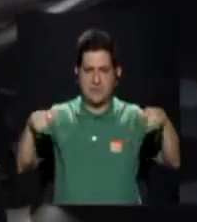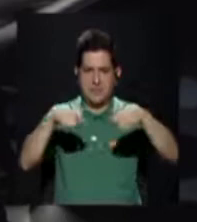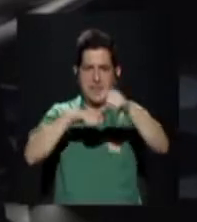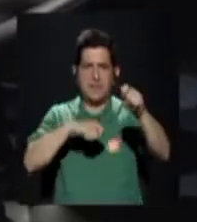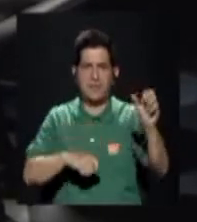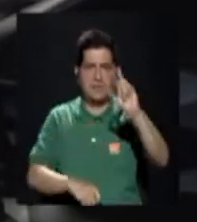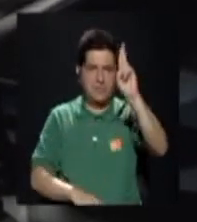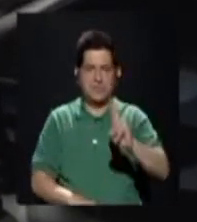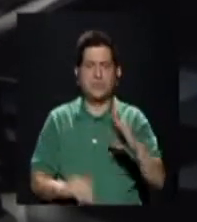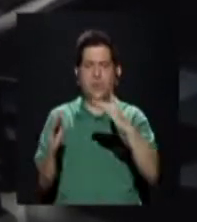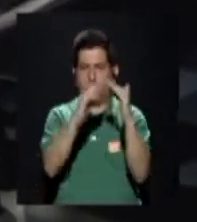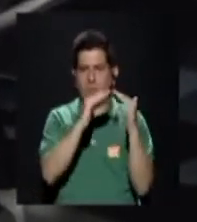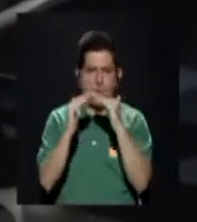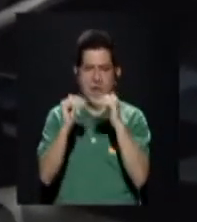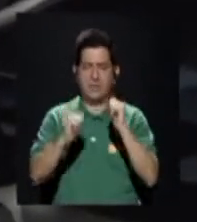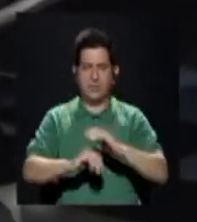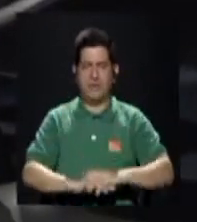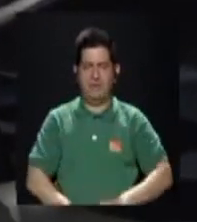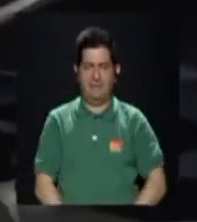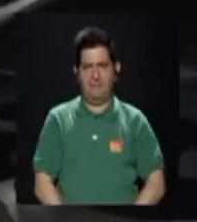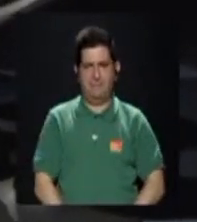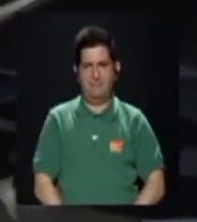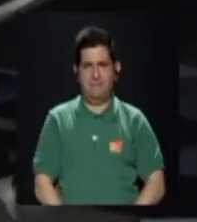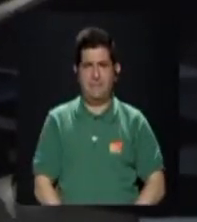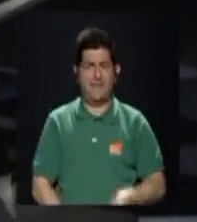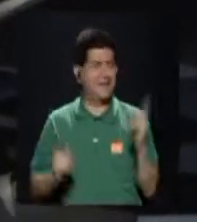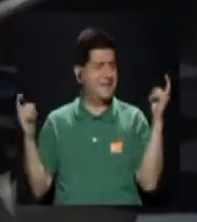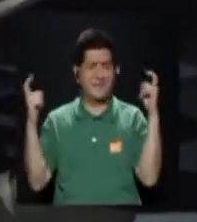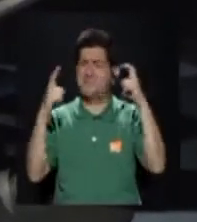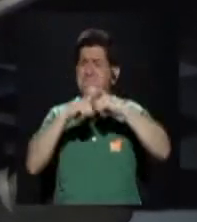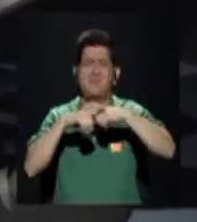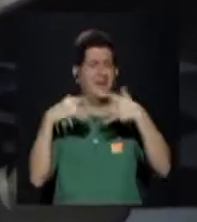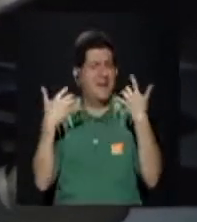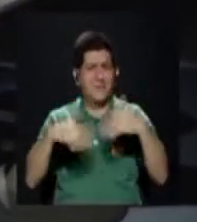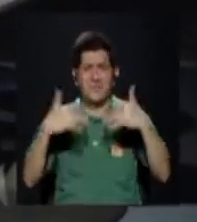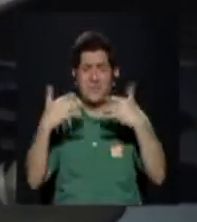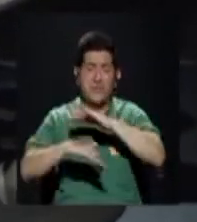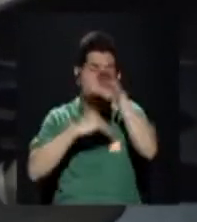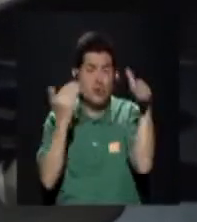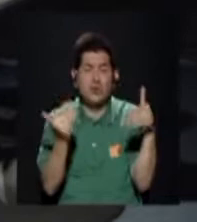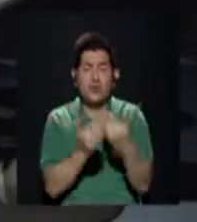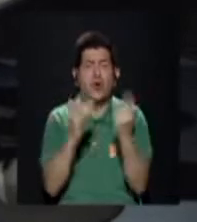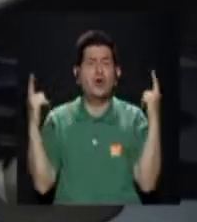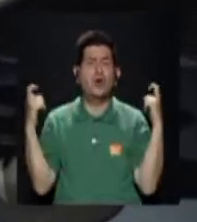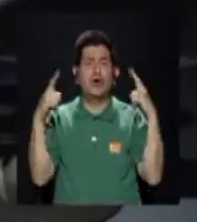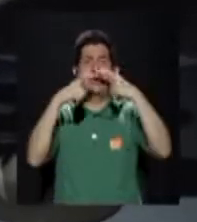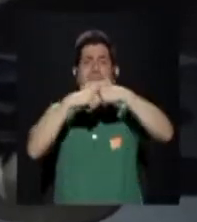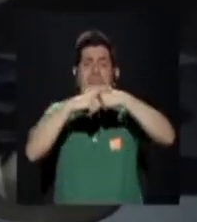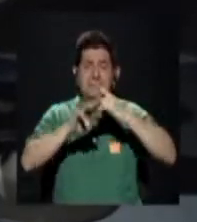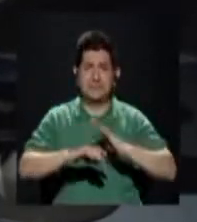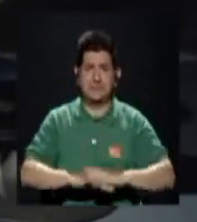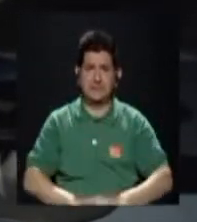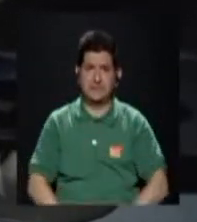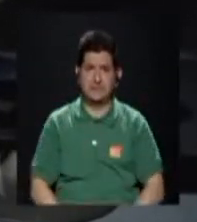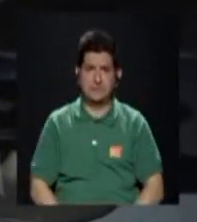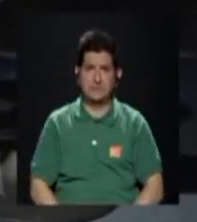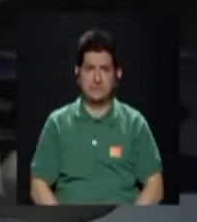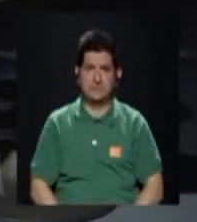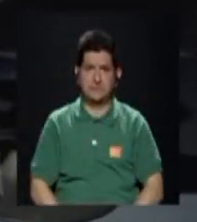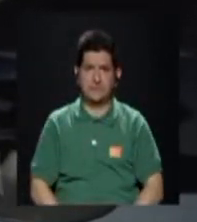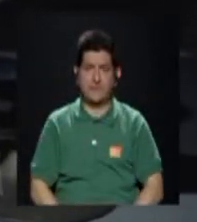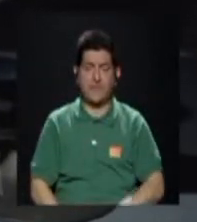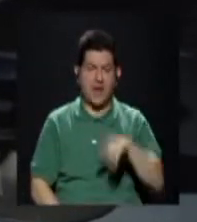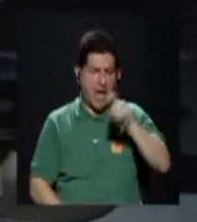en población. Y todo es complicadísimo. Todo es complicadísimo. Entonces hay